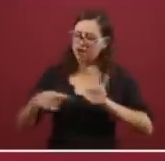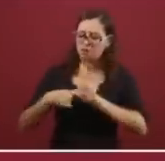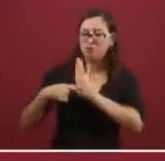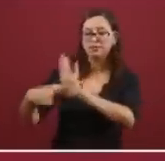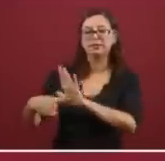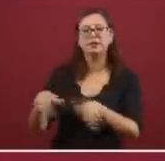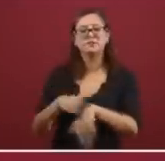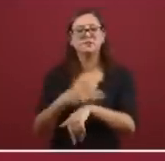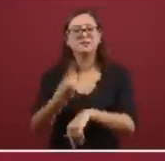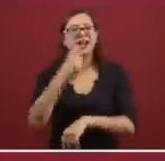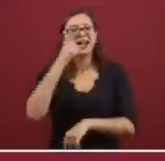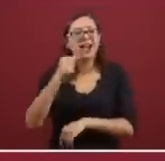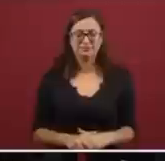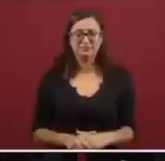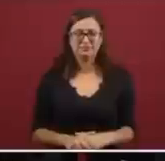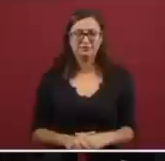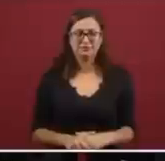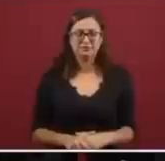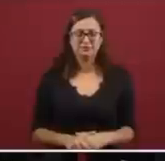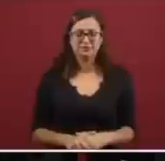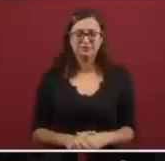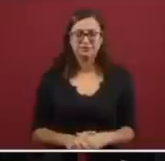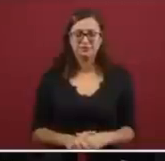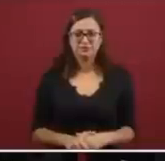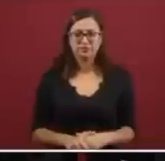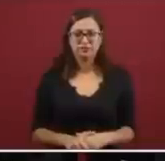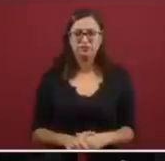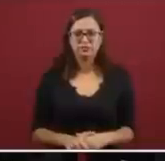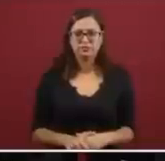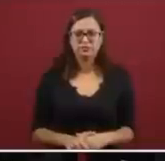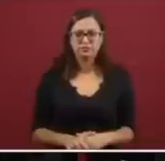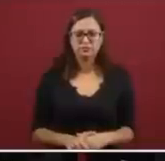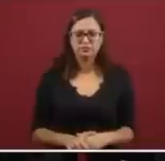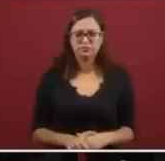Guardia Nacional ya fue desplegada. Ya ordené